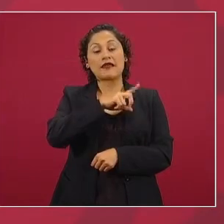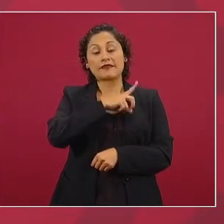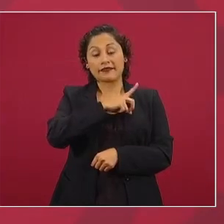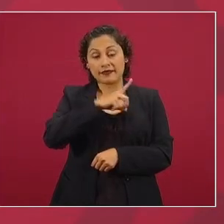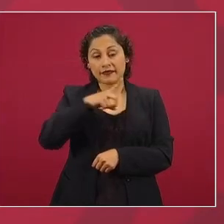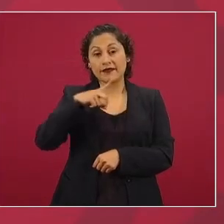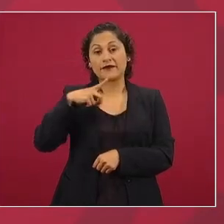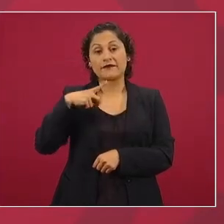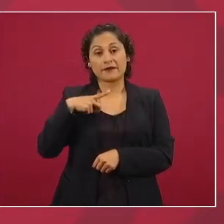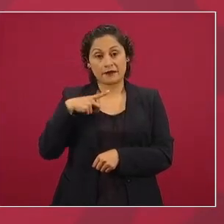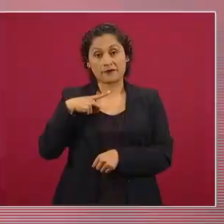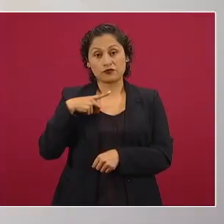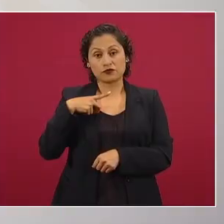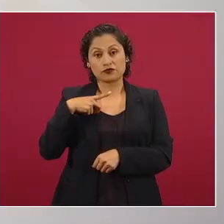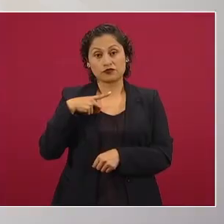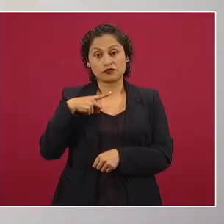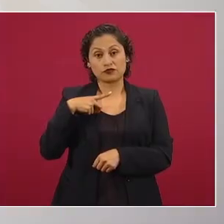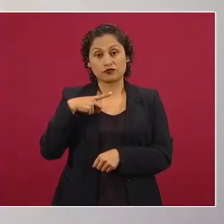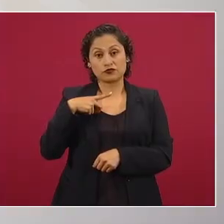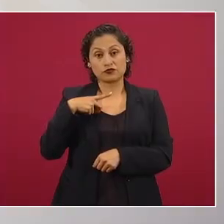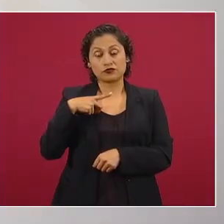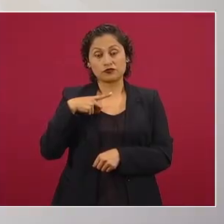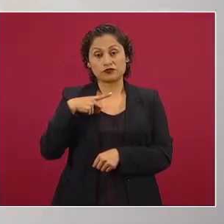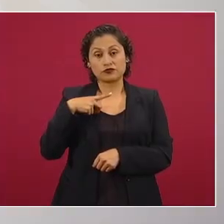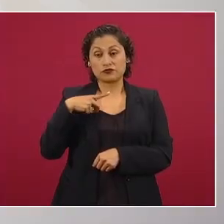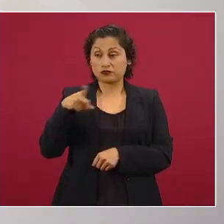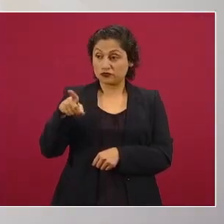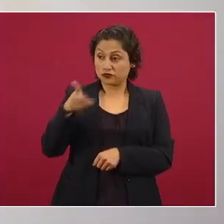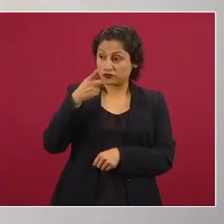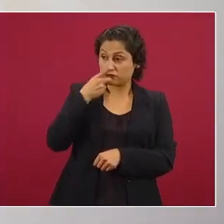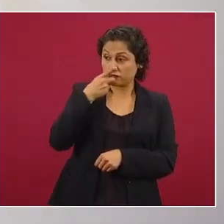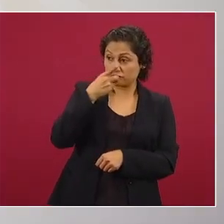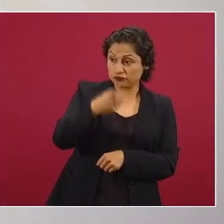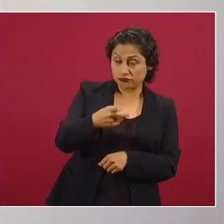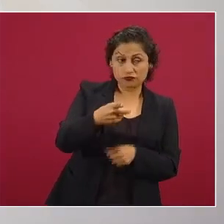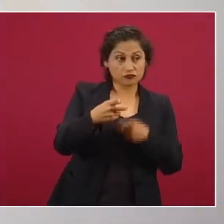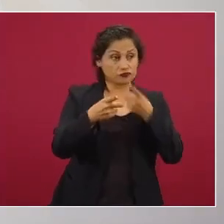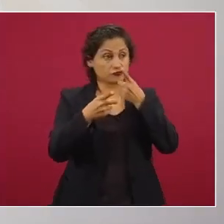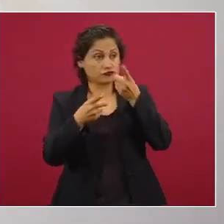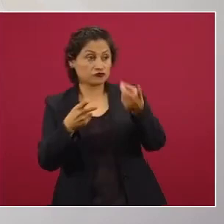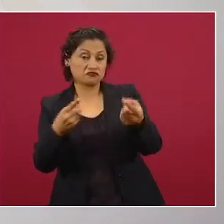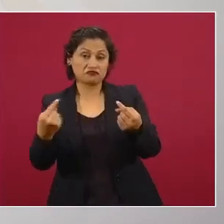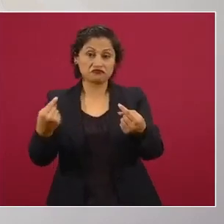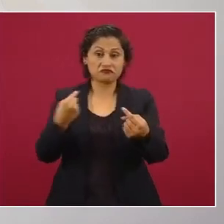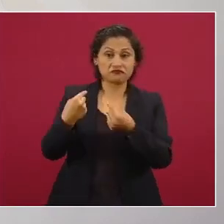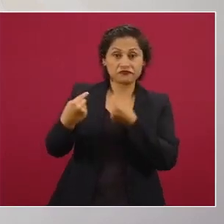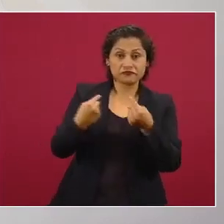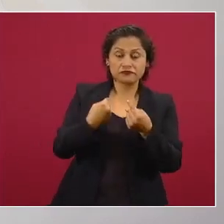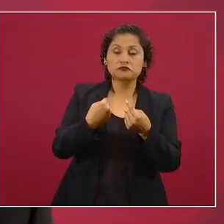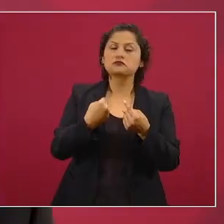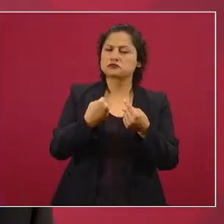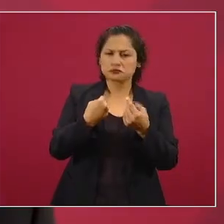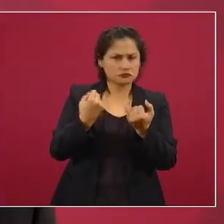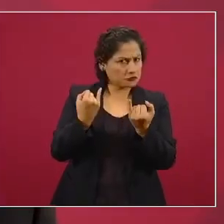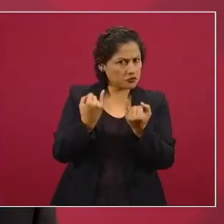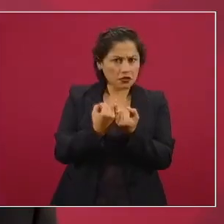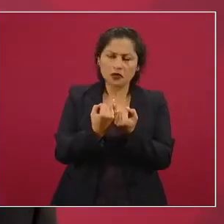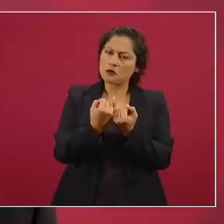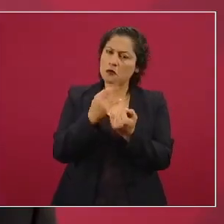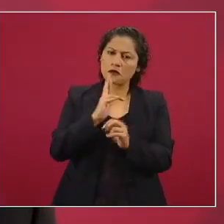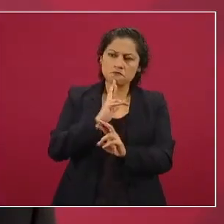derecho de réplica y al mismo tiempo garantizar el derecho a